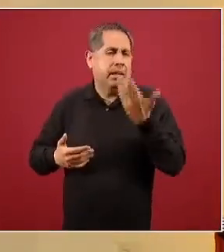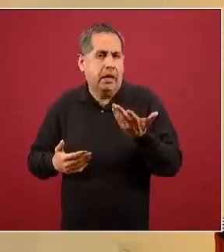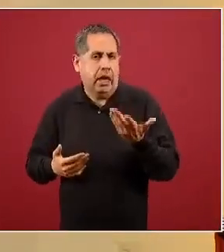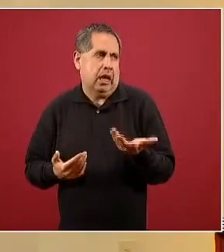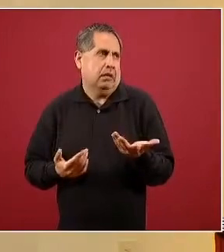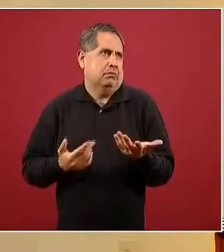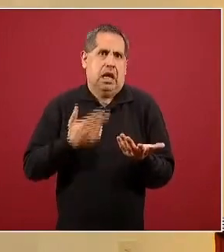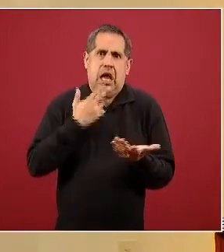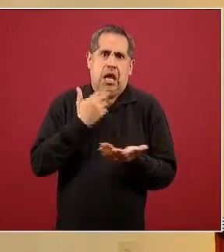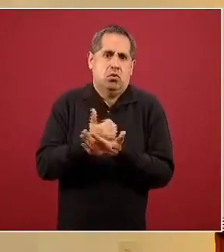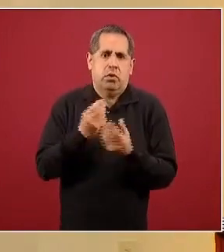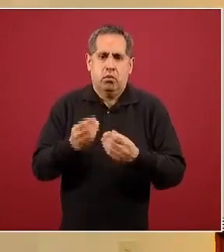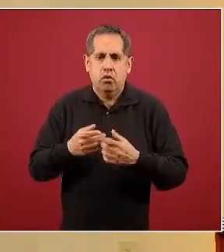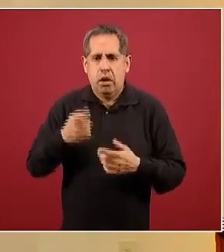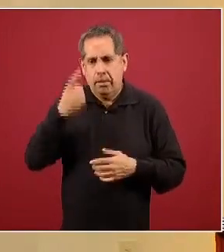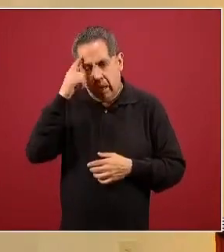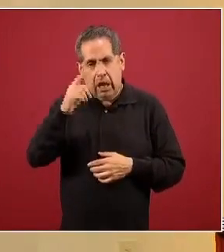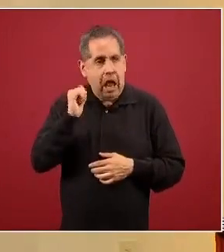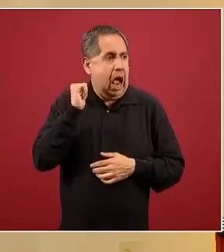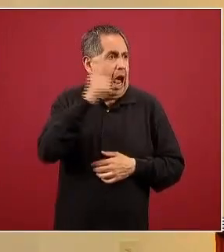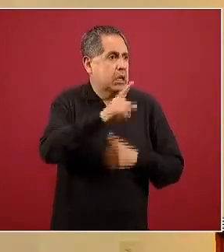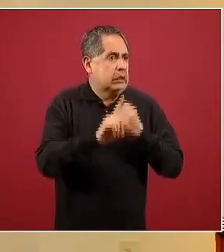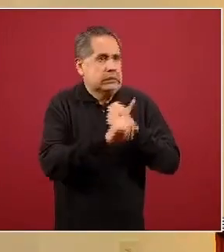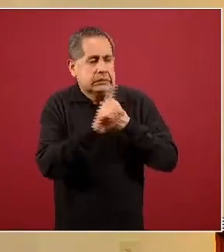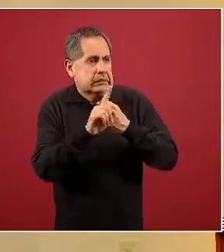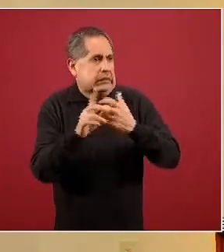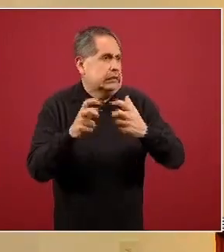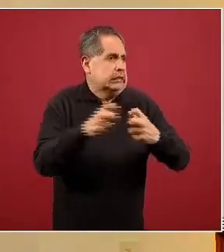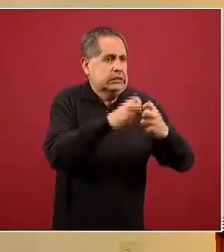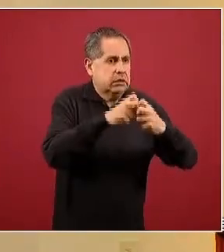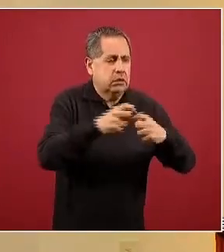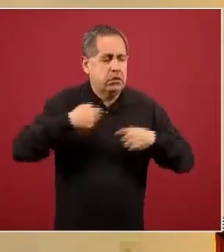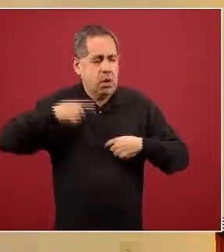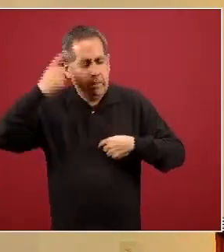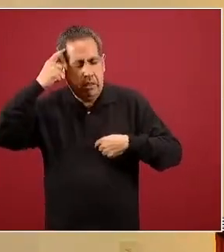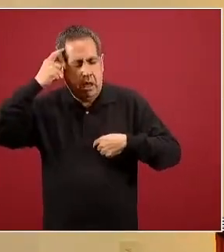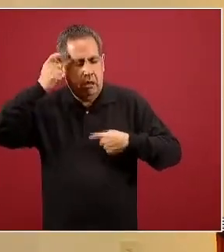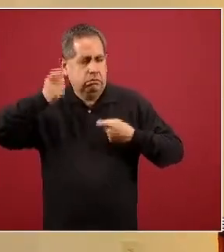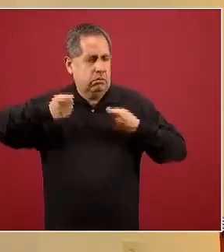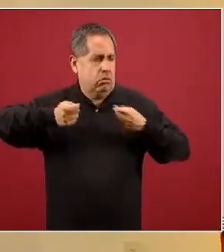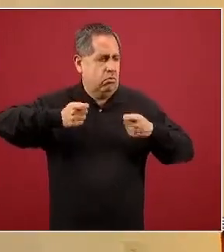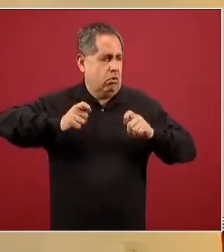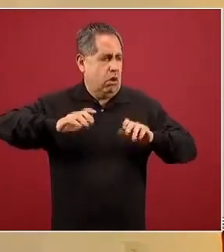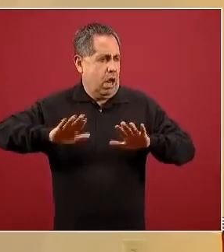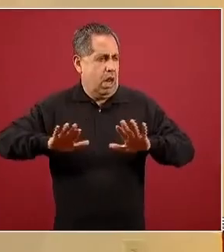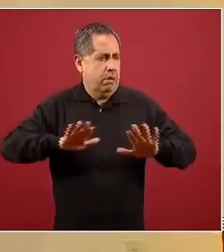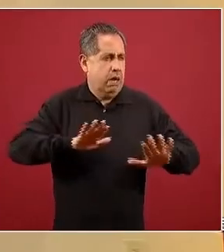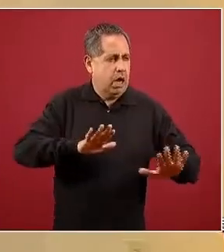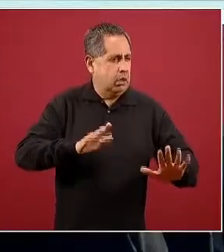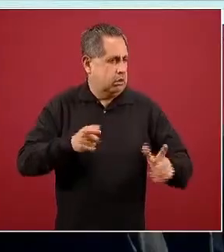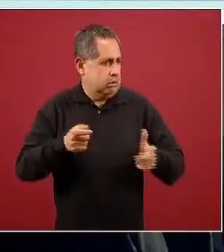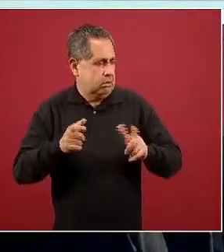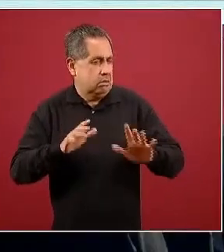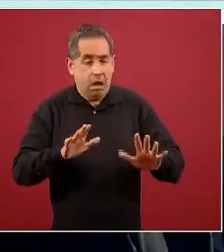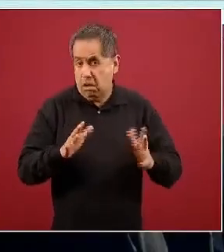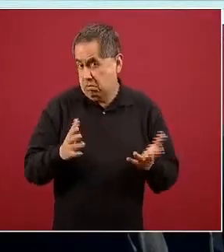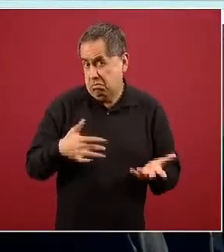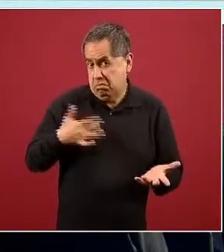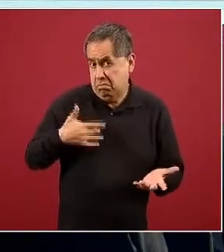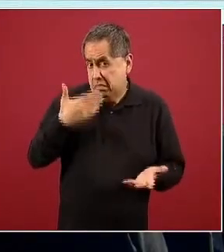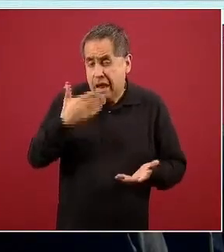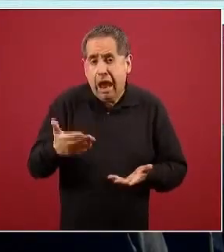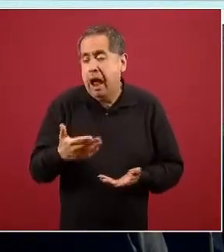para muchas situaciones. Para enfrentar el estrés mismo que vivimos en el día a día, para tener un